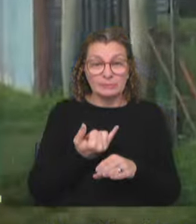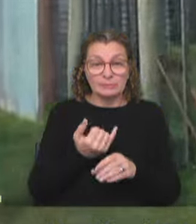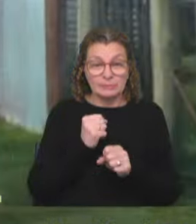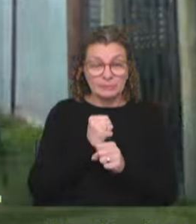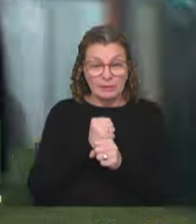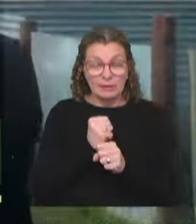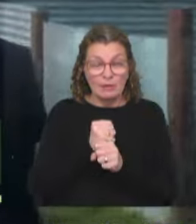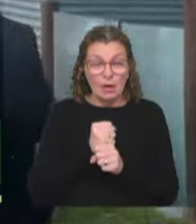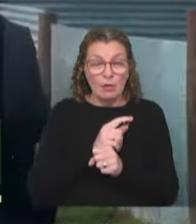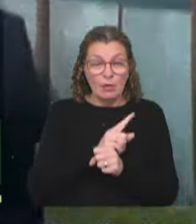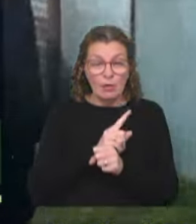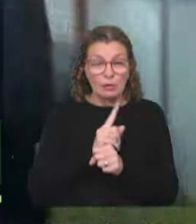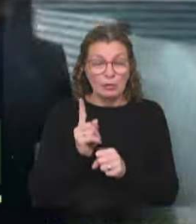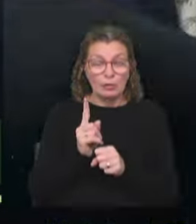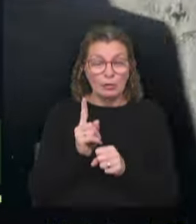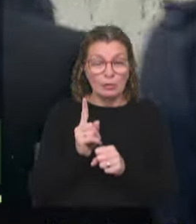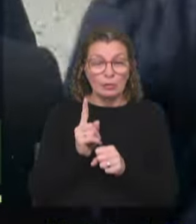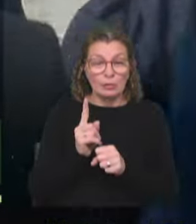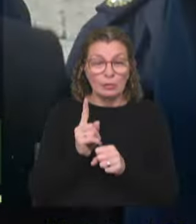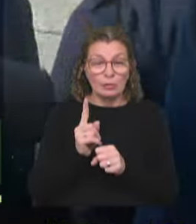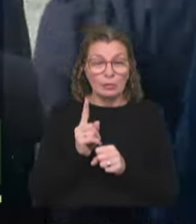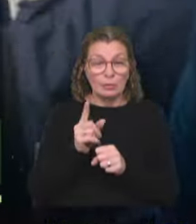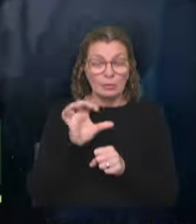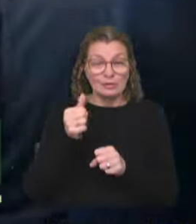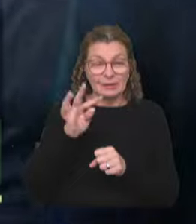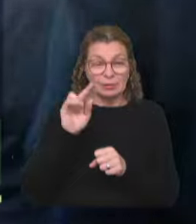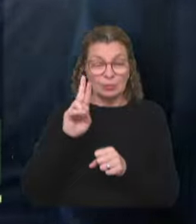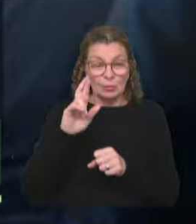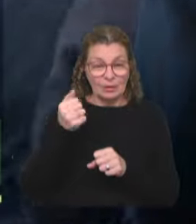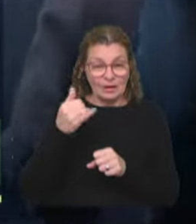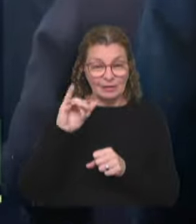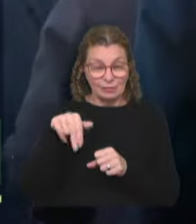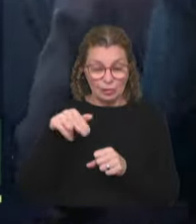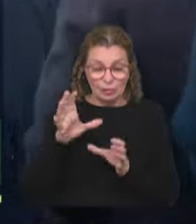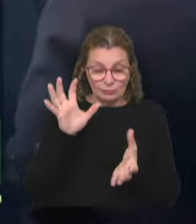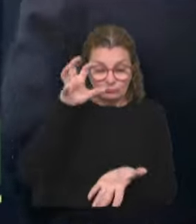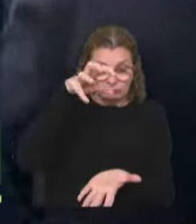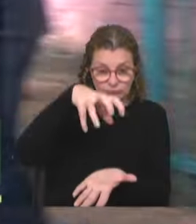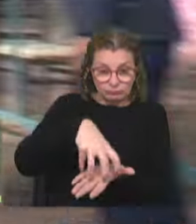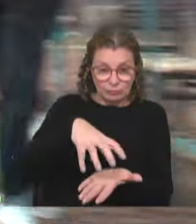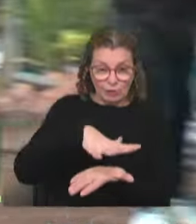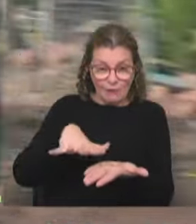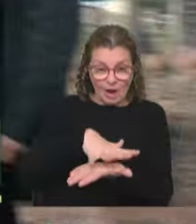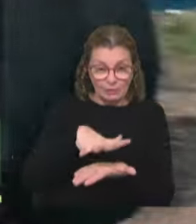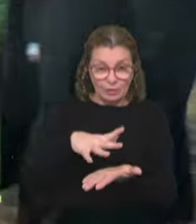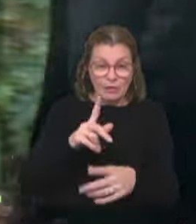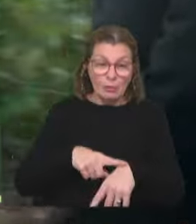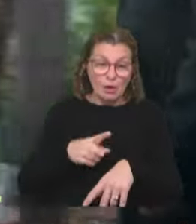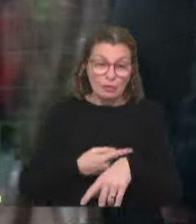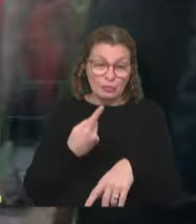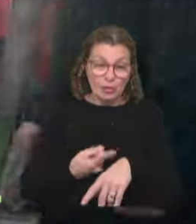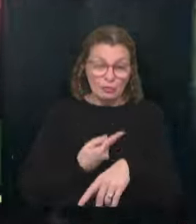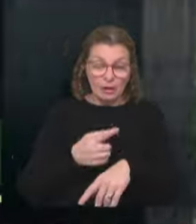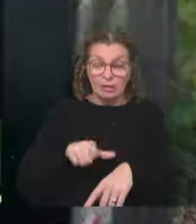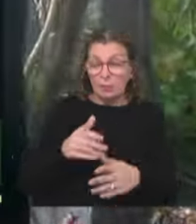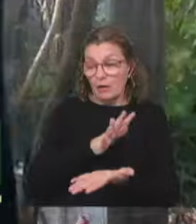no eran operativos de... o eran operativos de saturación, mejor dicho, en un barrio que era muy puntual, pero la policía iba, estaba unas horas y se iba. Después el barrio quedaba